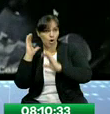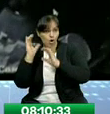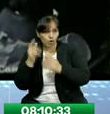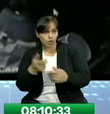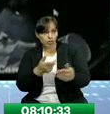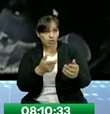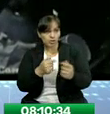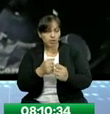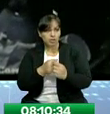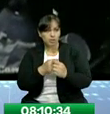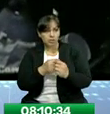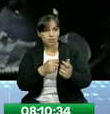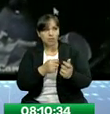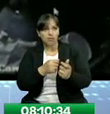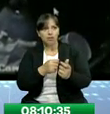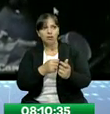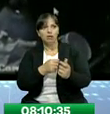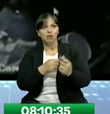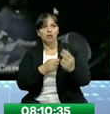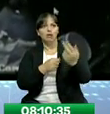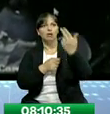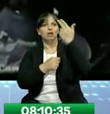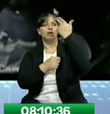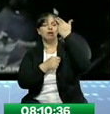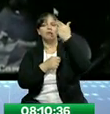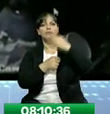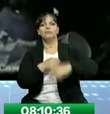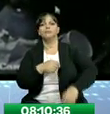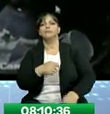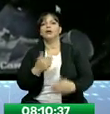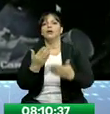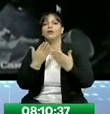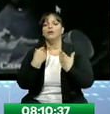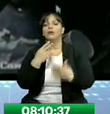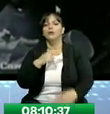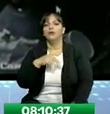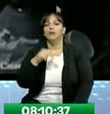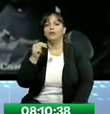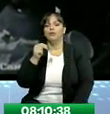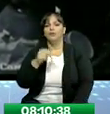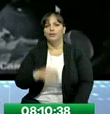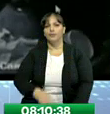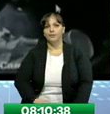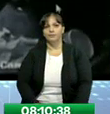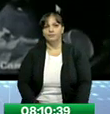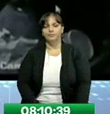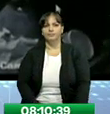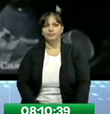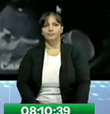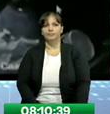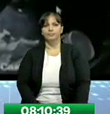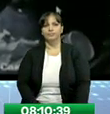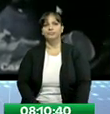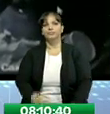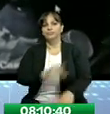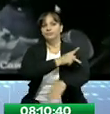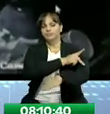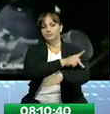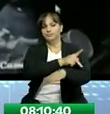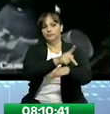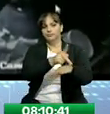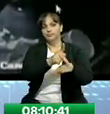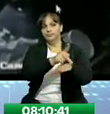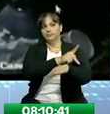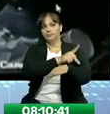apuntan público y lamentablemente esto está ubicado en el noroeste de guayaquil entre la avenida casuarina y la perimetral ahí estamos